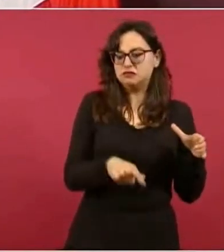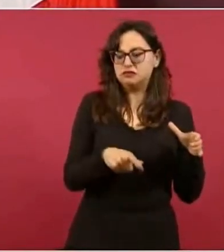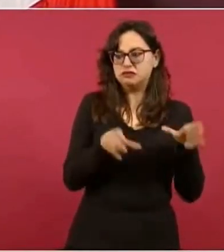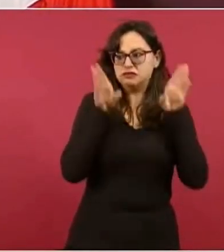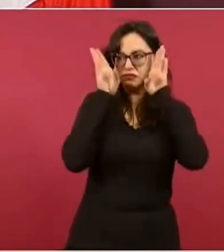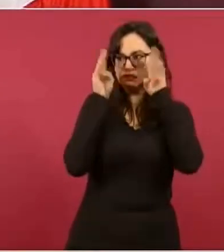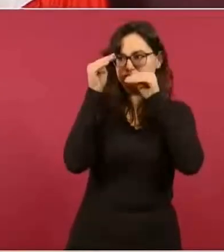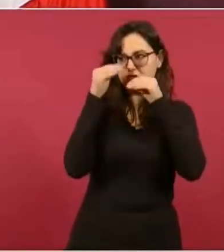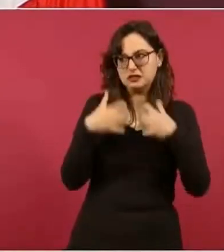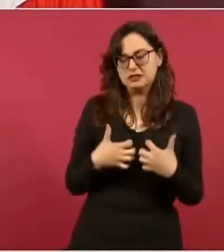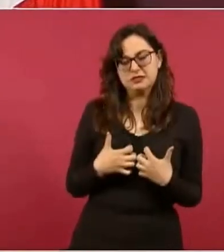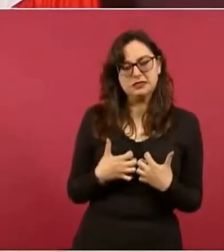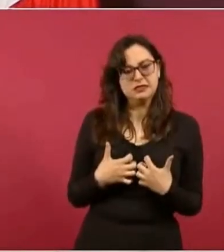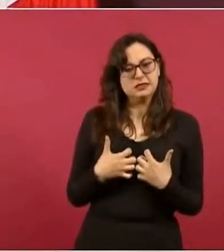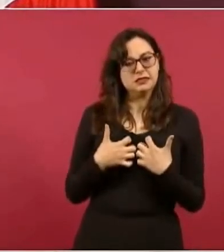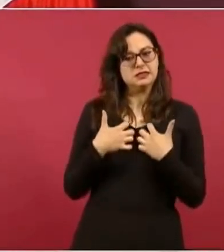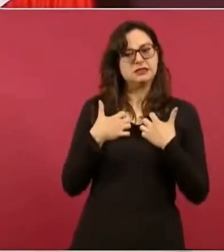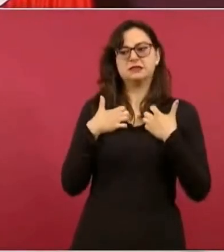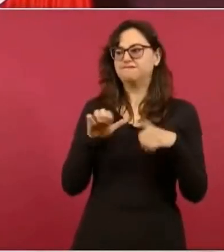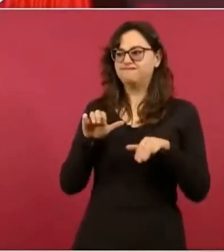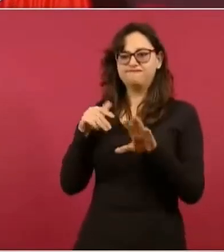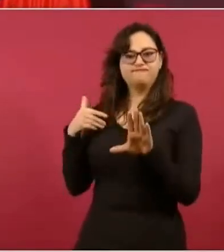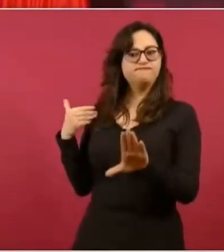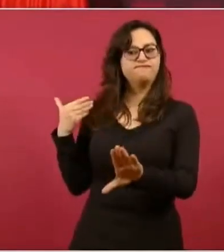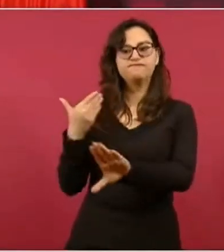no se lo perdonaron